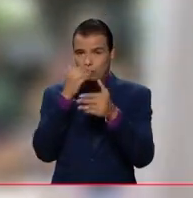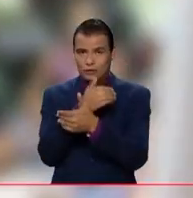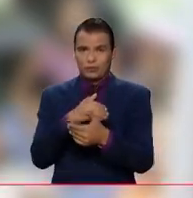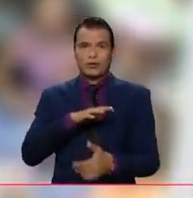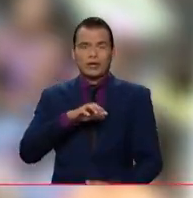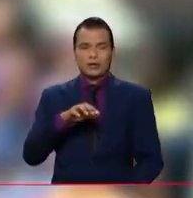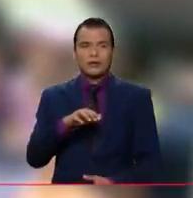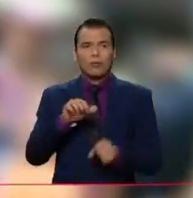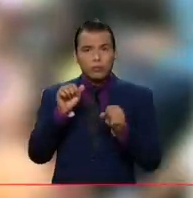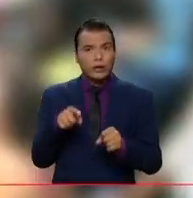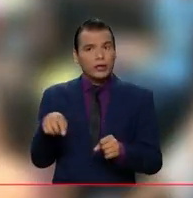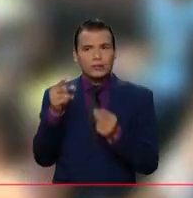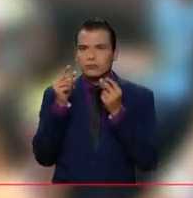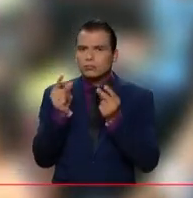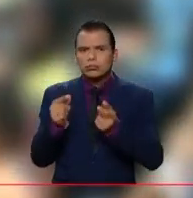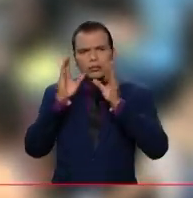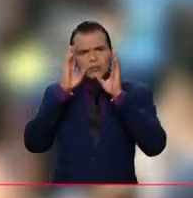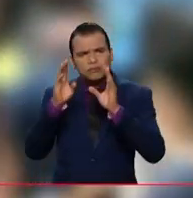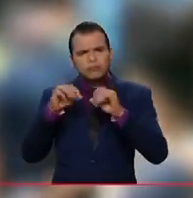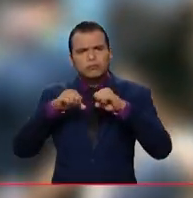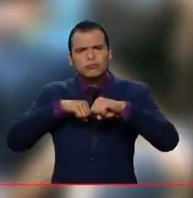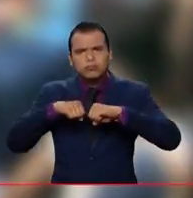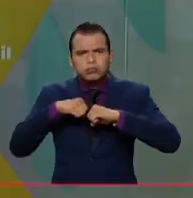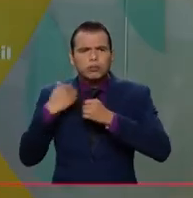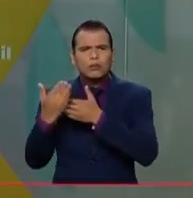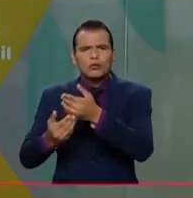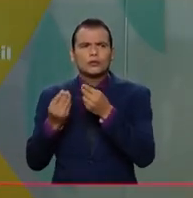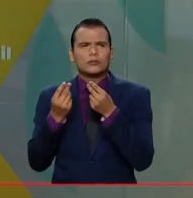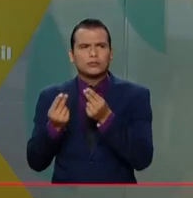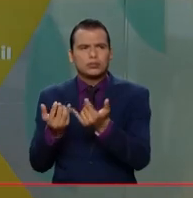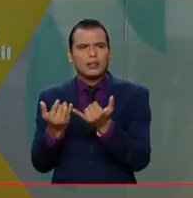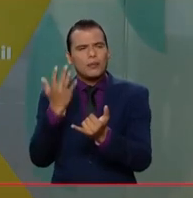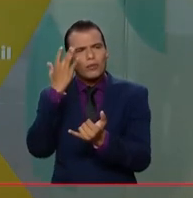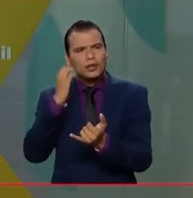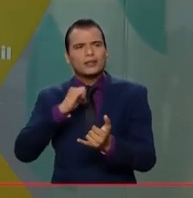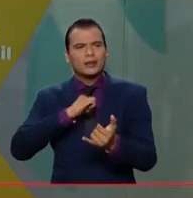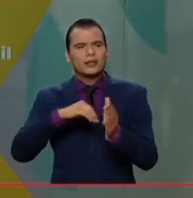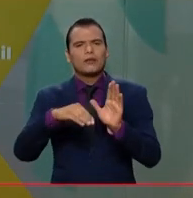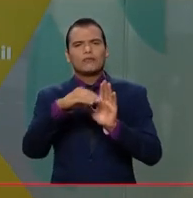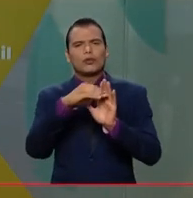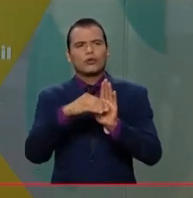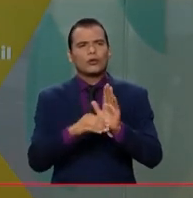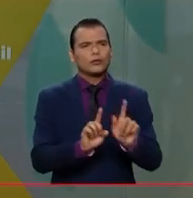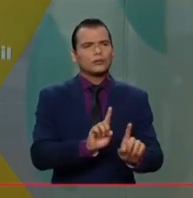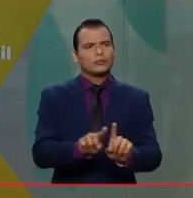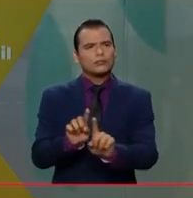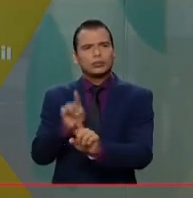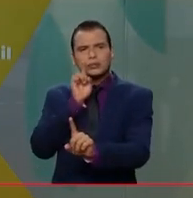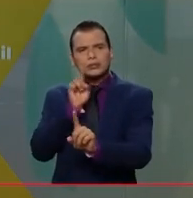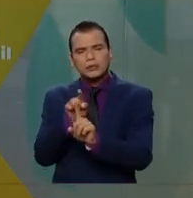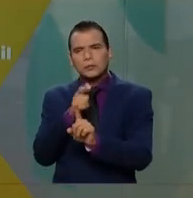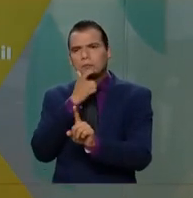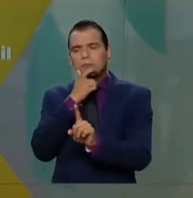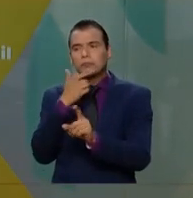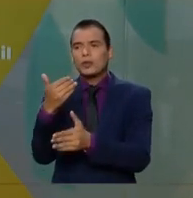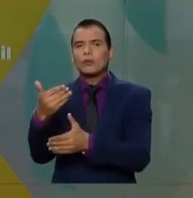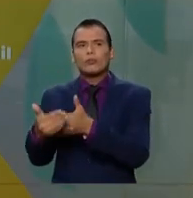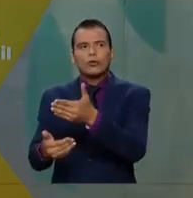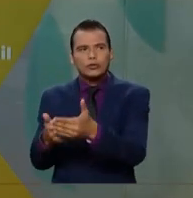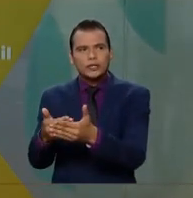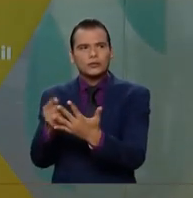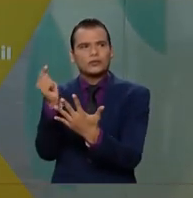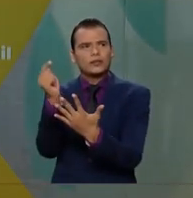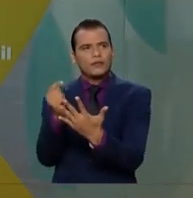las unidades de cáncer con la instauración de protocolos que se acerquen en sus resultados mucho más a